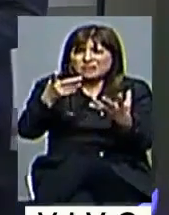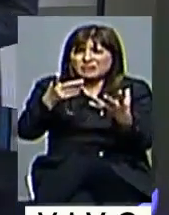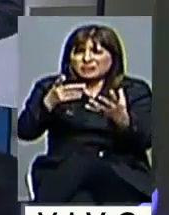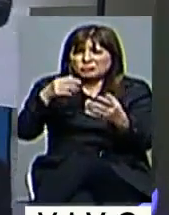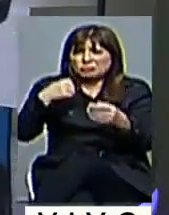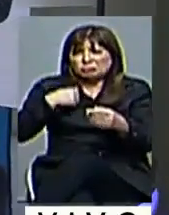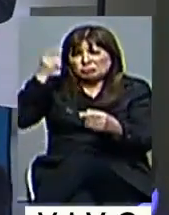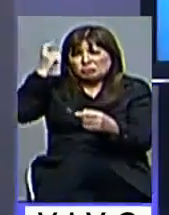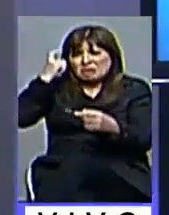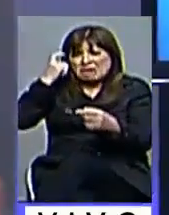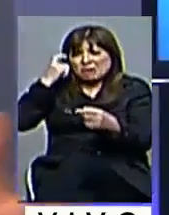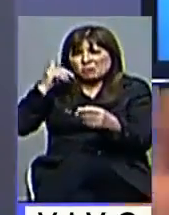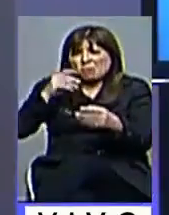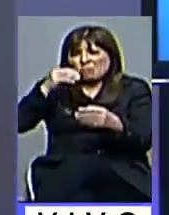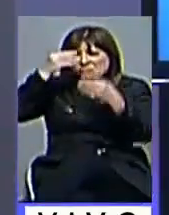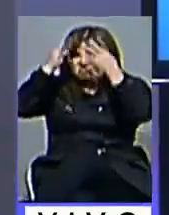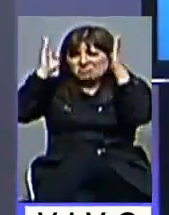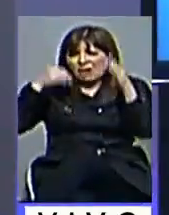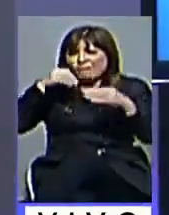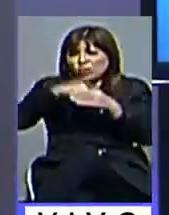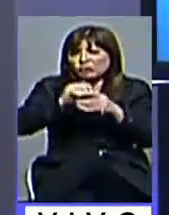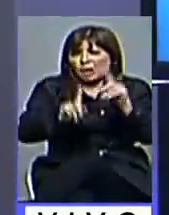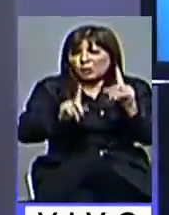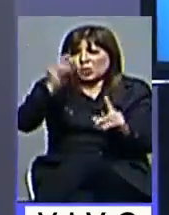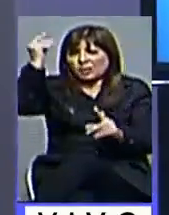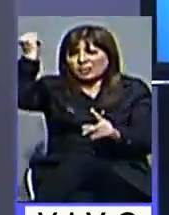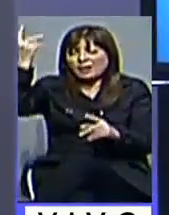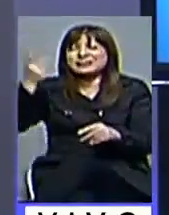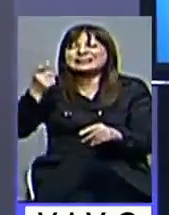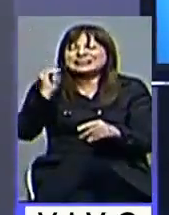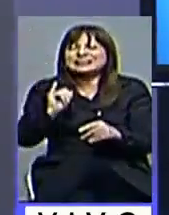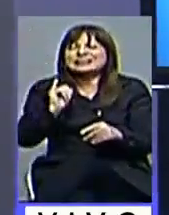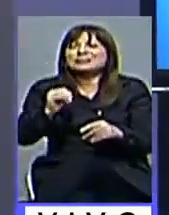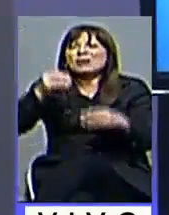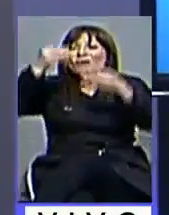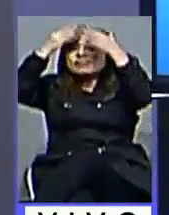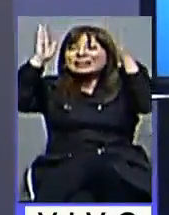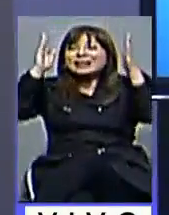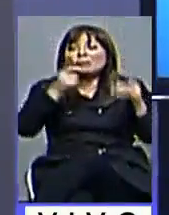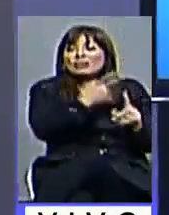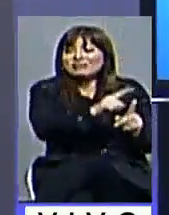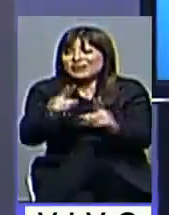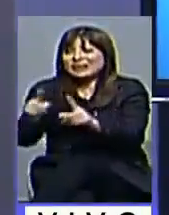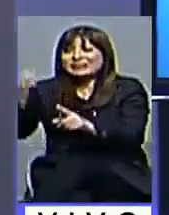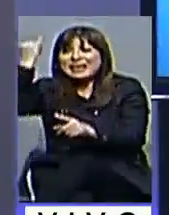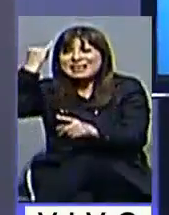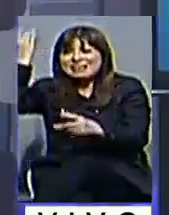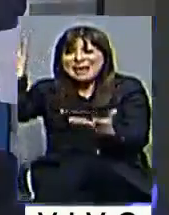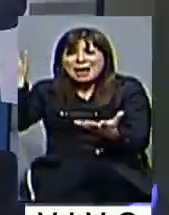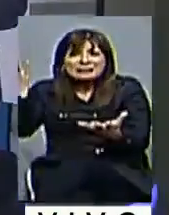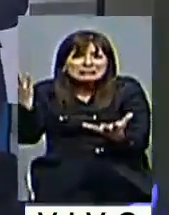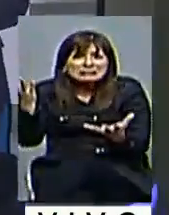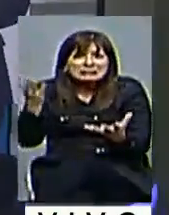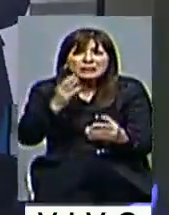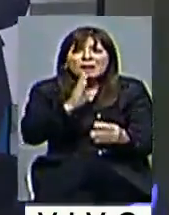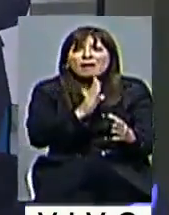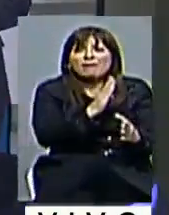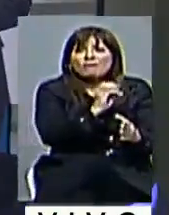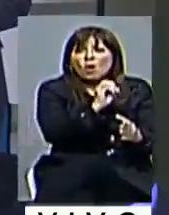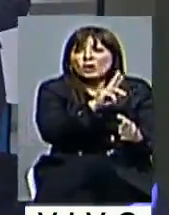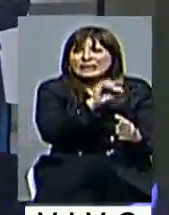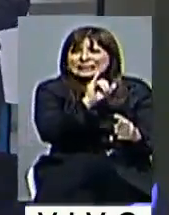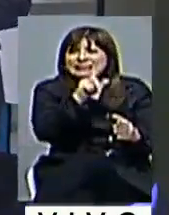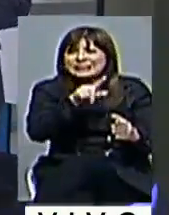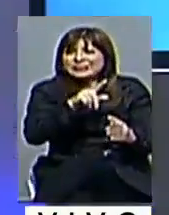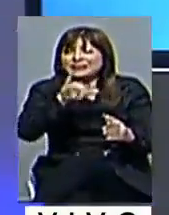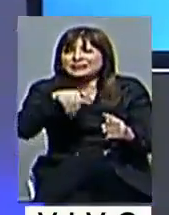va a votar. Pero el Frente Amplio hay un espectro gigantesco, muy distinto de ideas. O sea, dentro del Frente Amplio ya Boric y Jackson pasan a ser de derecha. O sea,